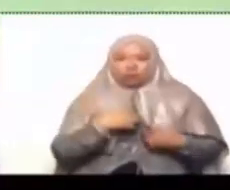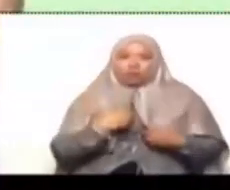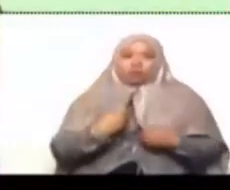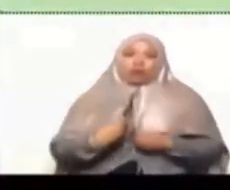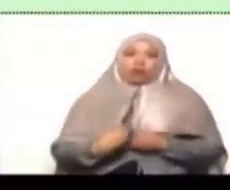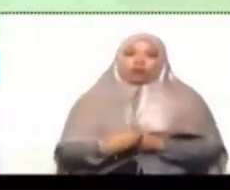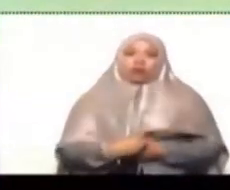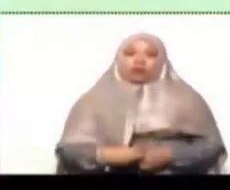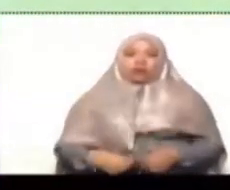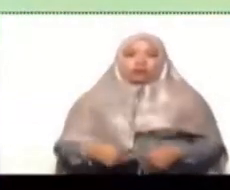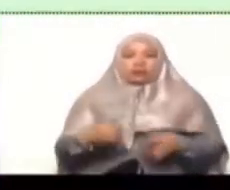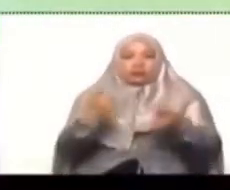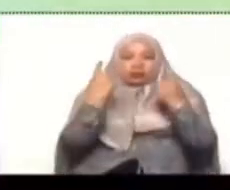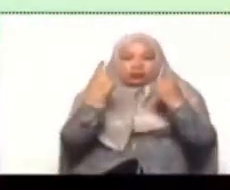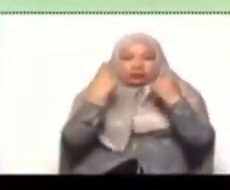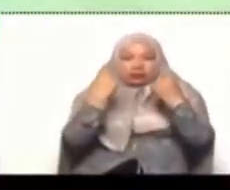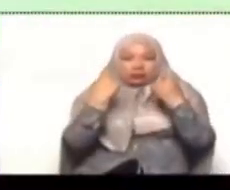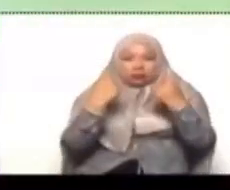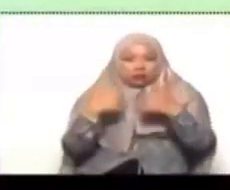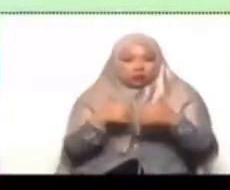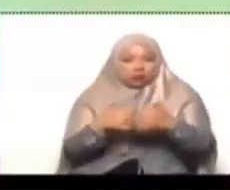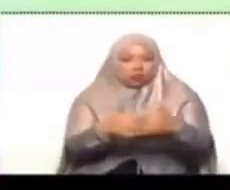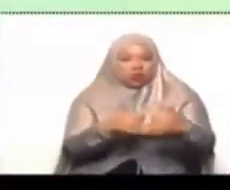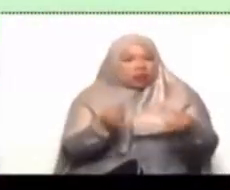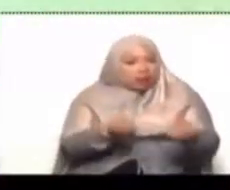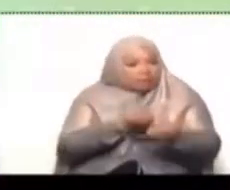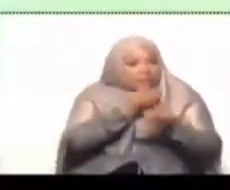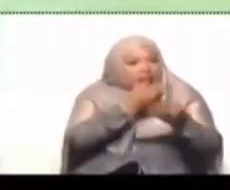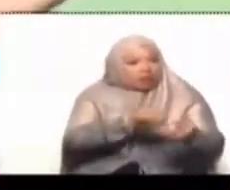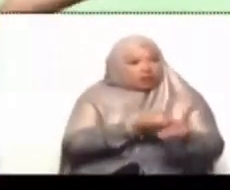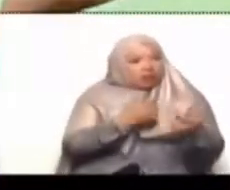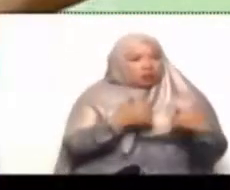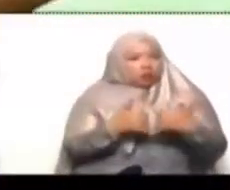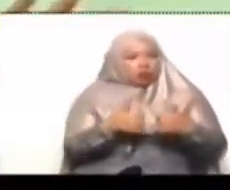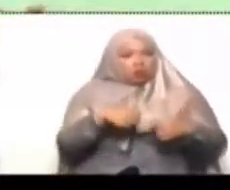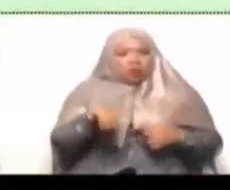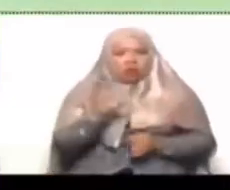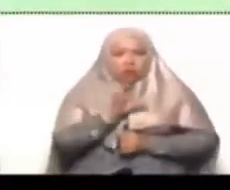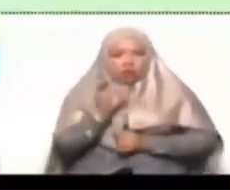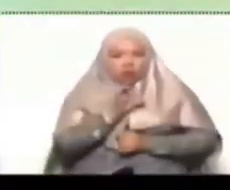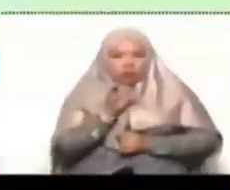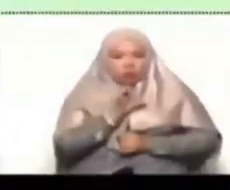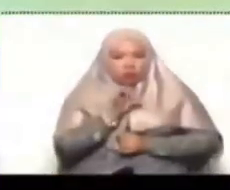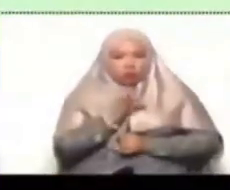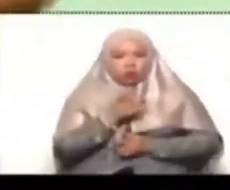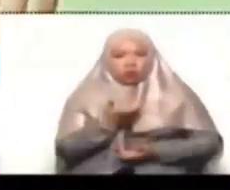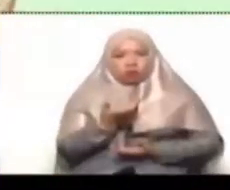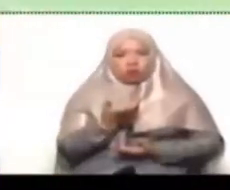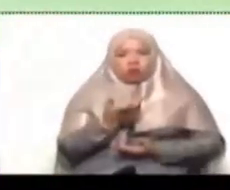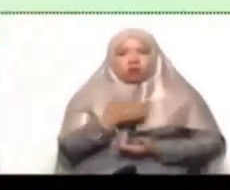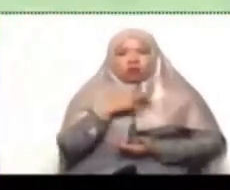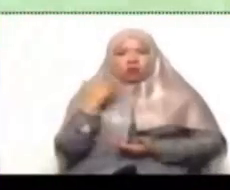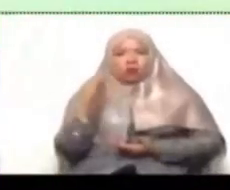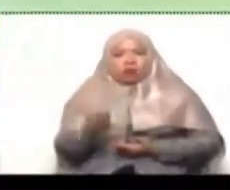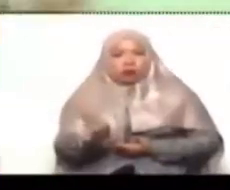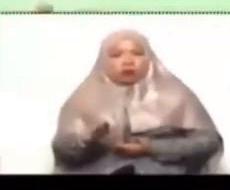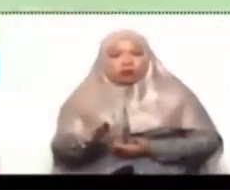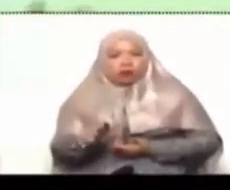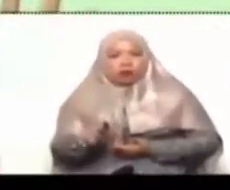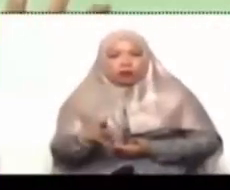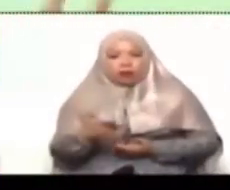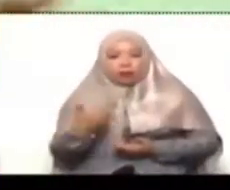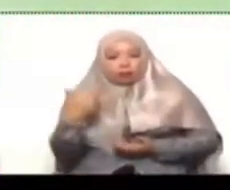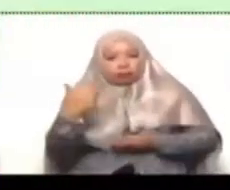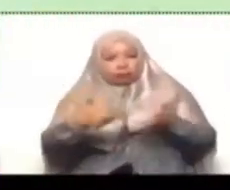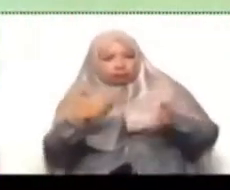le inocularon, por llamarlo de alguna manera, ese mensaje y que al llegar acá iba a suceder eso, iba a desenfundar